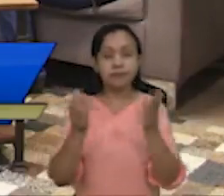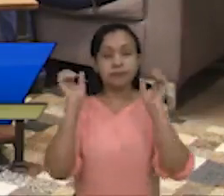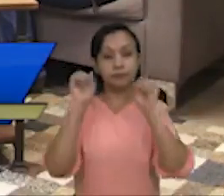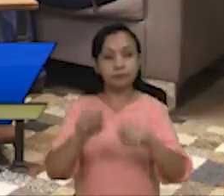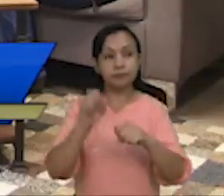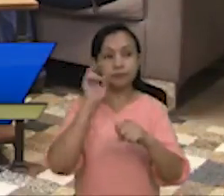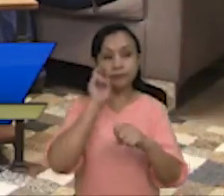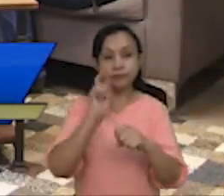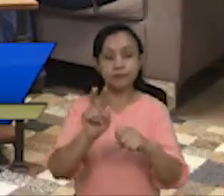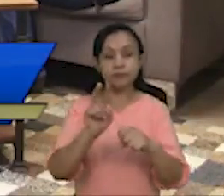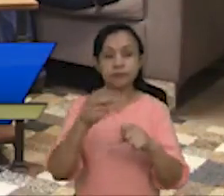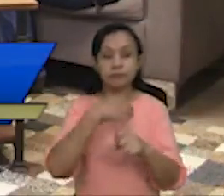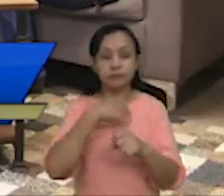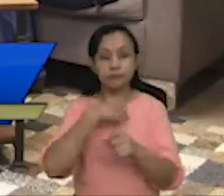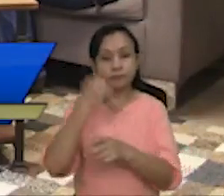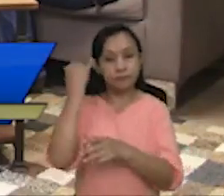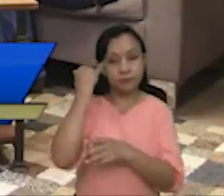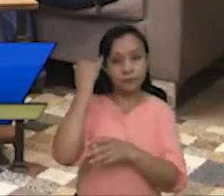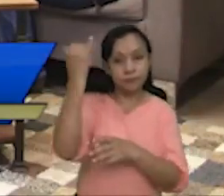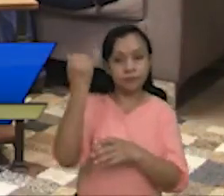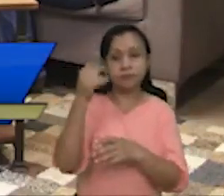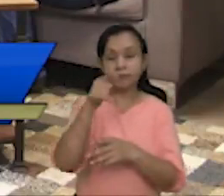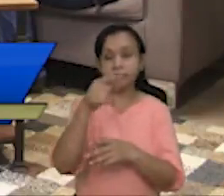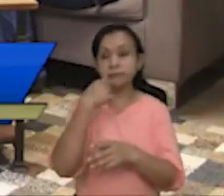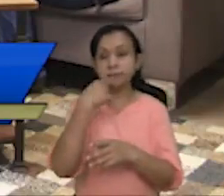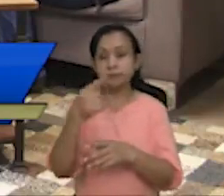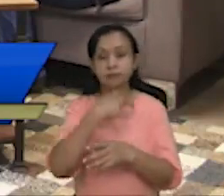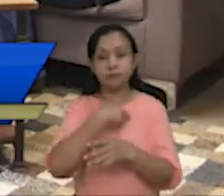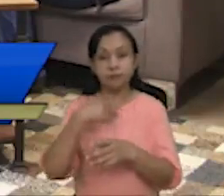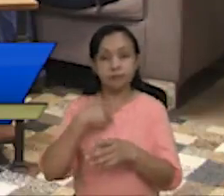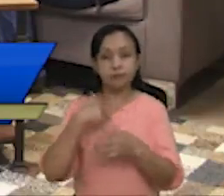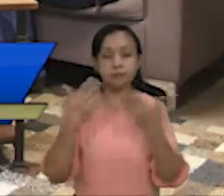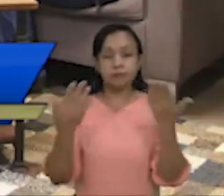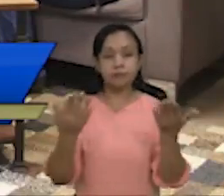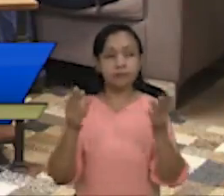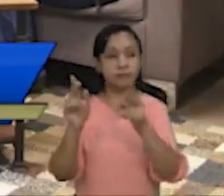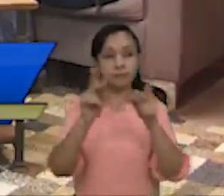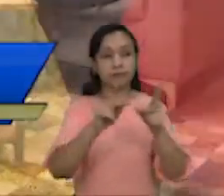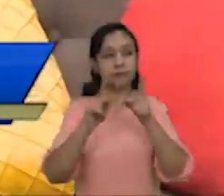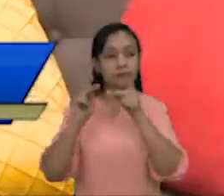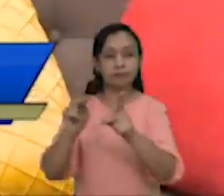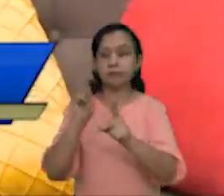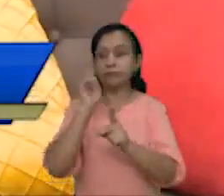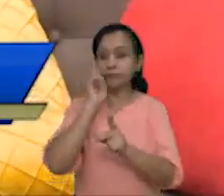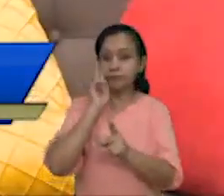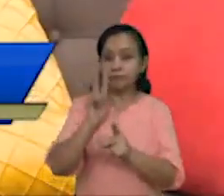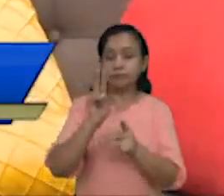ver ahí jugar con tu credibilidad cuando vos decís está ocurriendo algo y el público está viendo en imágenes que no es lo que